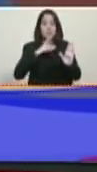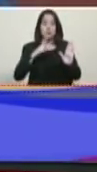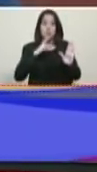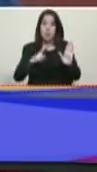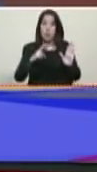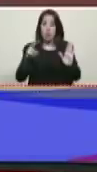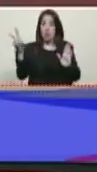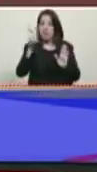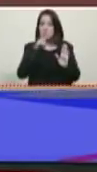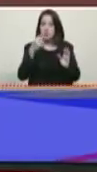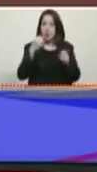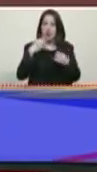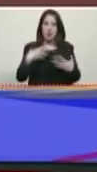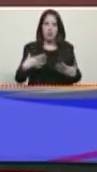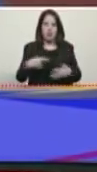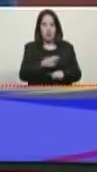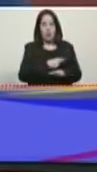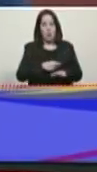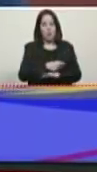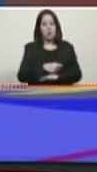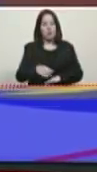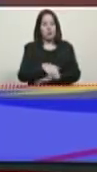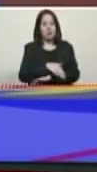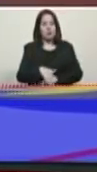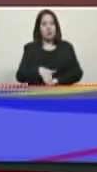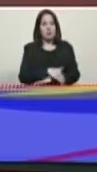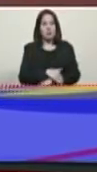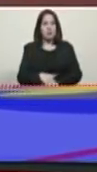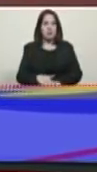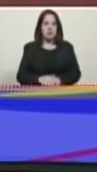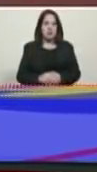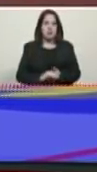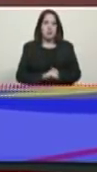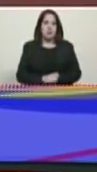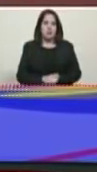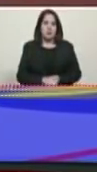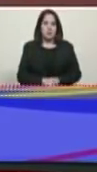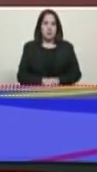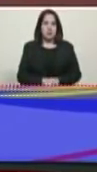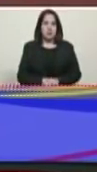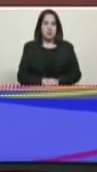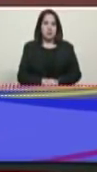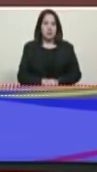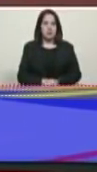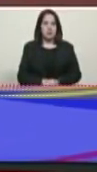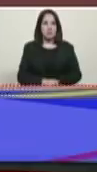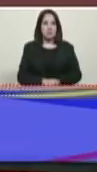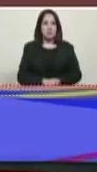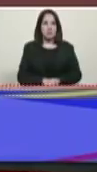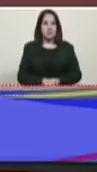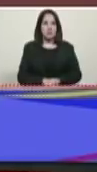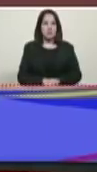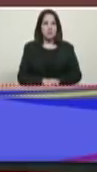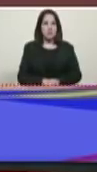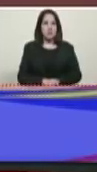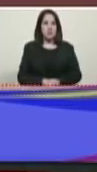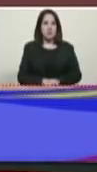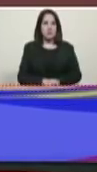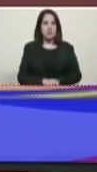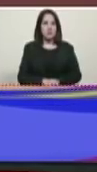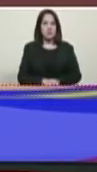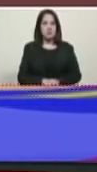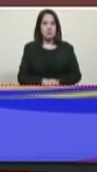gobierno de calle para dar soluciones igualmente seguimos con el estado mérida